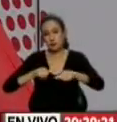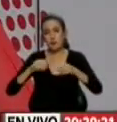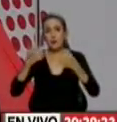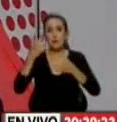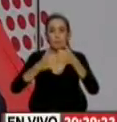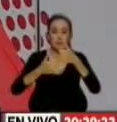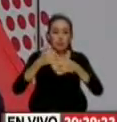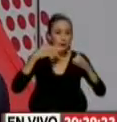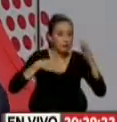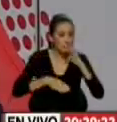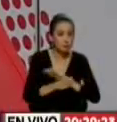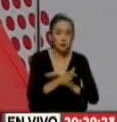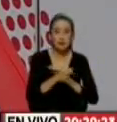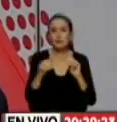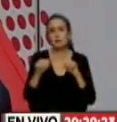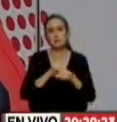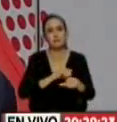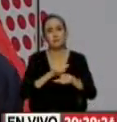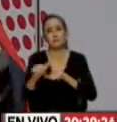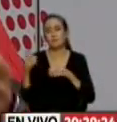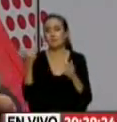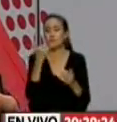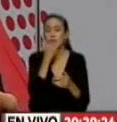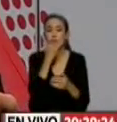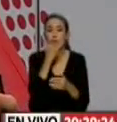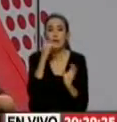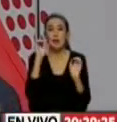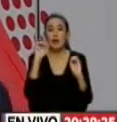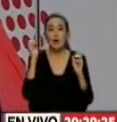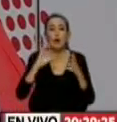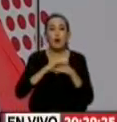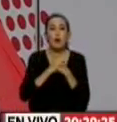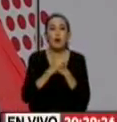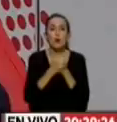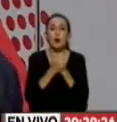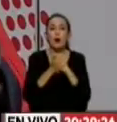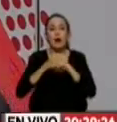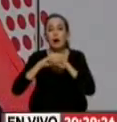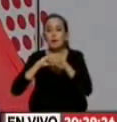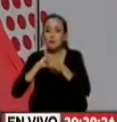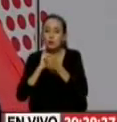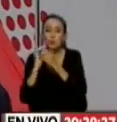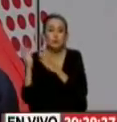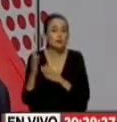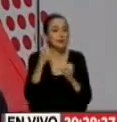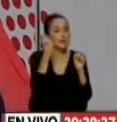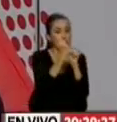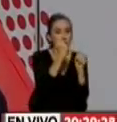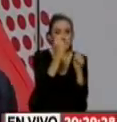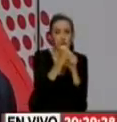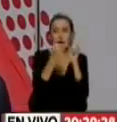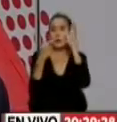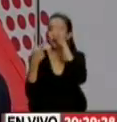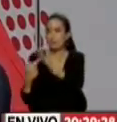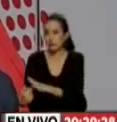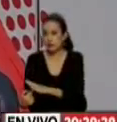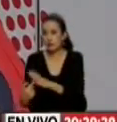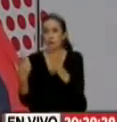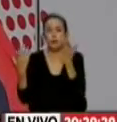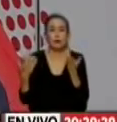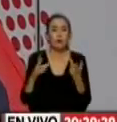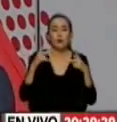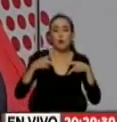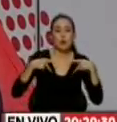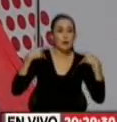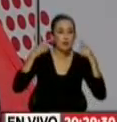ingreso correcto, el ingreso ordenado. Empiezan a darse unos primeros abusos en torno a condiciones condiciones de trabajo y en torno a las condiciones de vida que